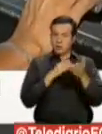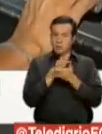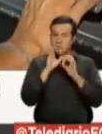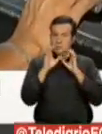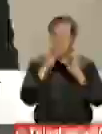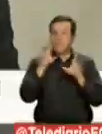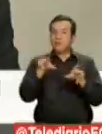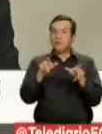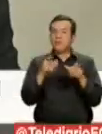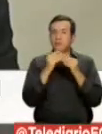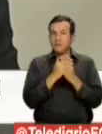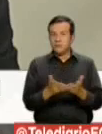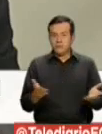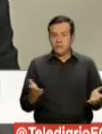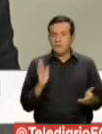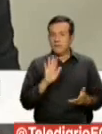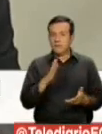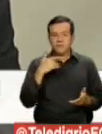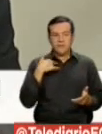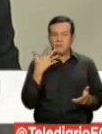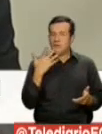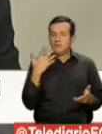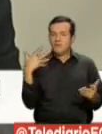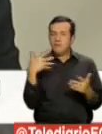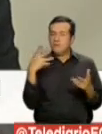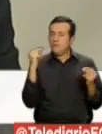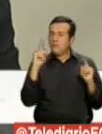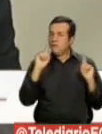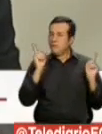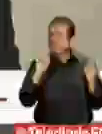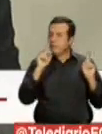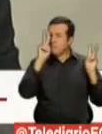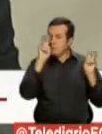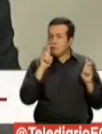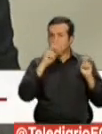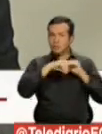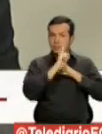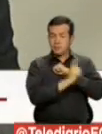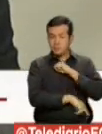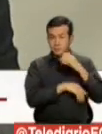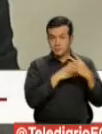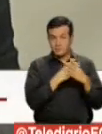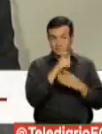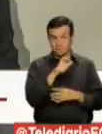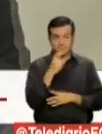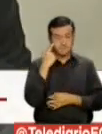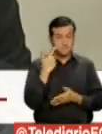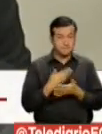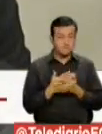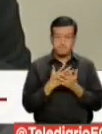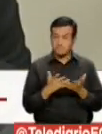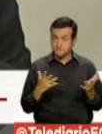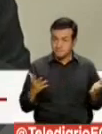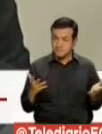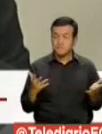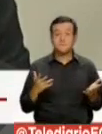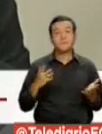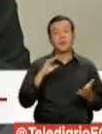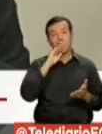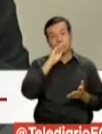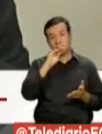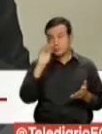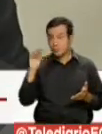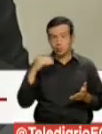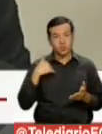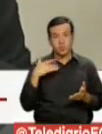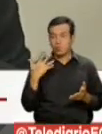comunicación radial. Él no tiene ningún temor en torno al tipo penal por el que se le está sustentando. Cabe evidenciar que no